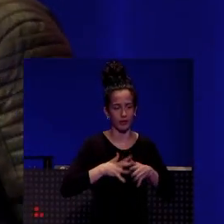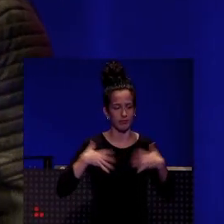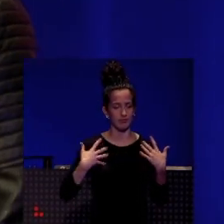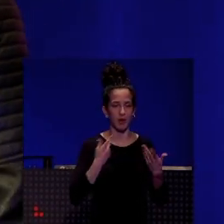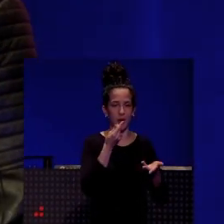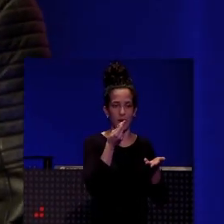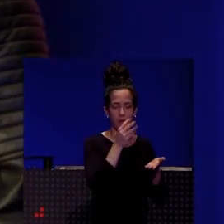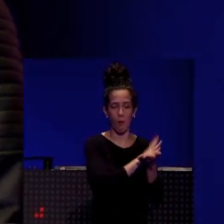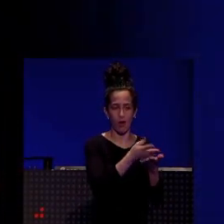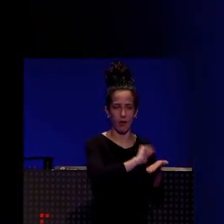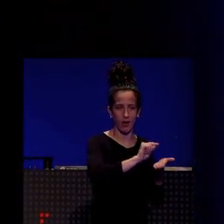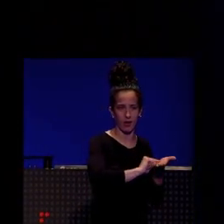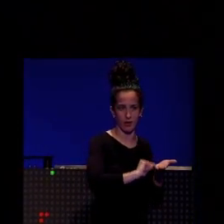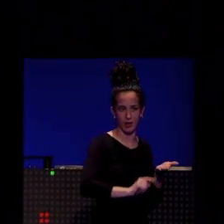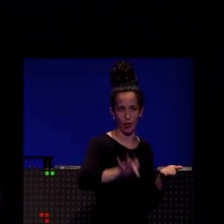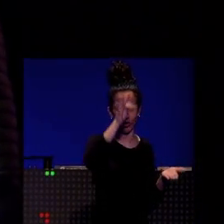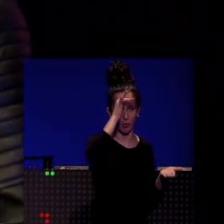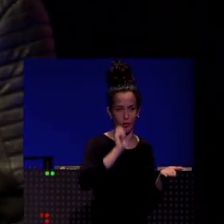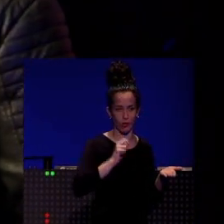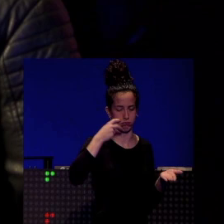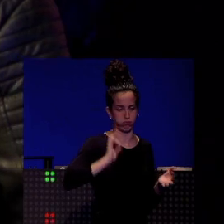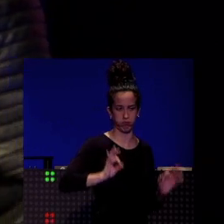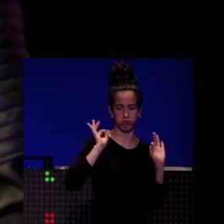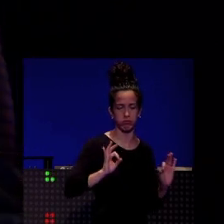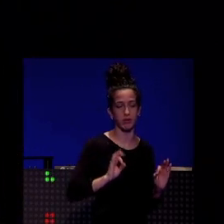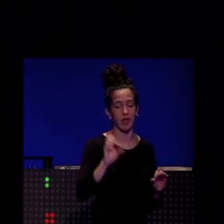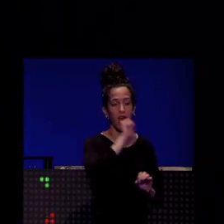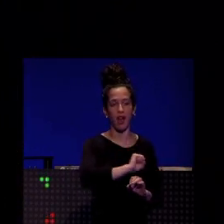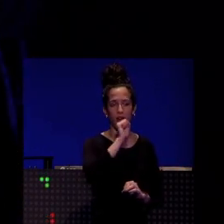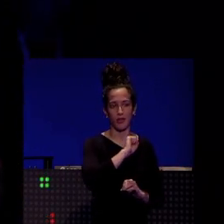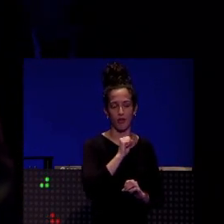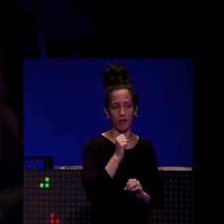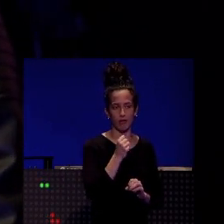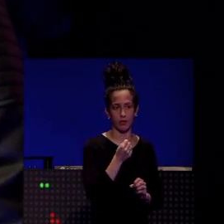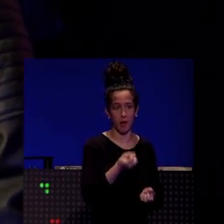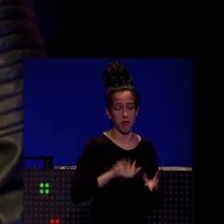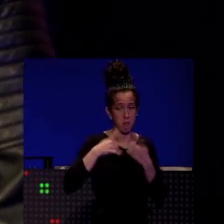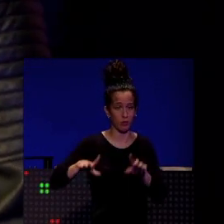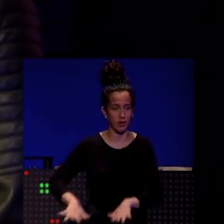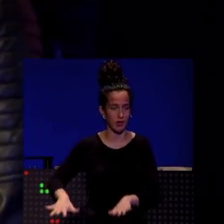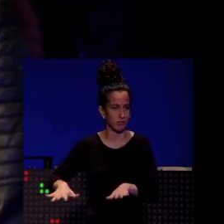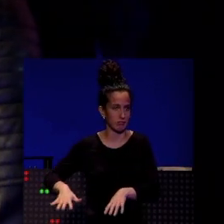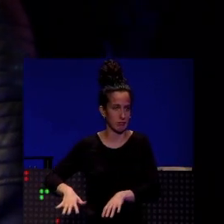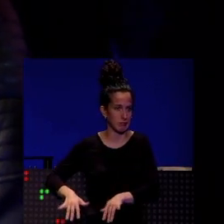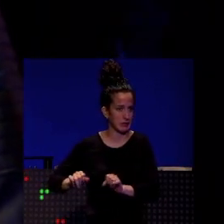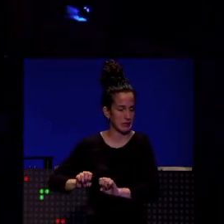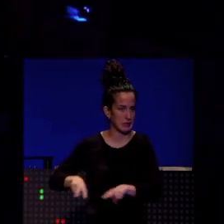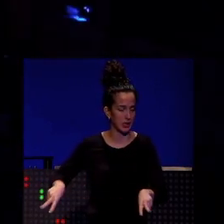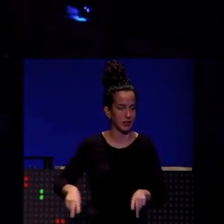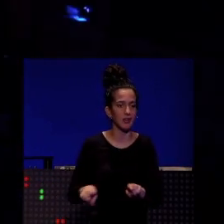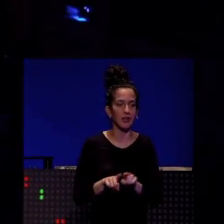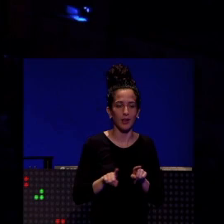cum laude mi canción a capella mi chavela mi frida mi primer año nuevo sin